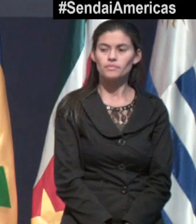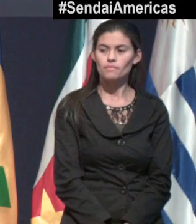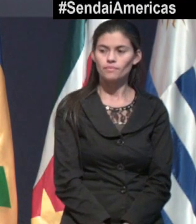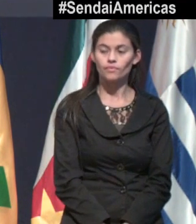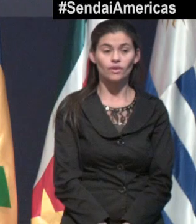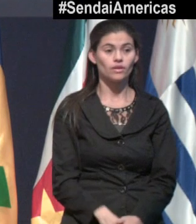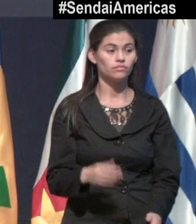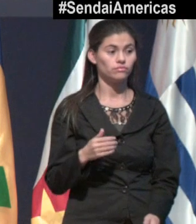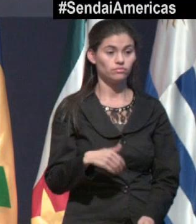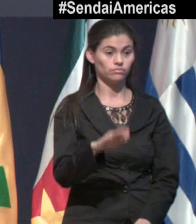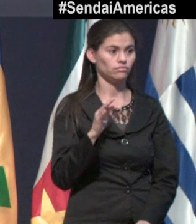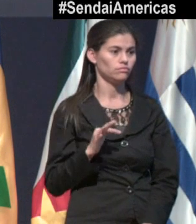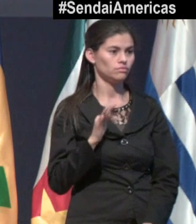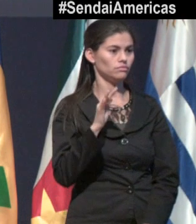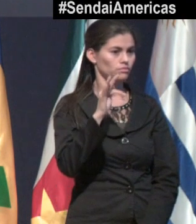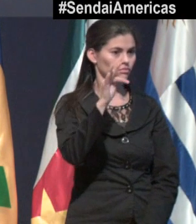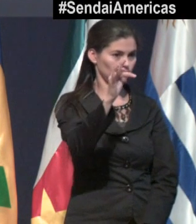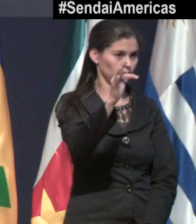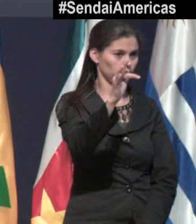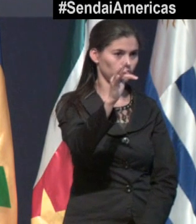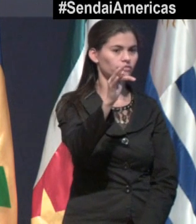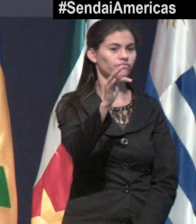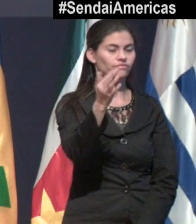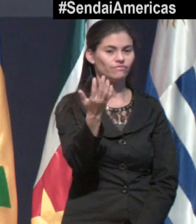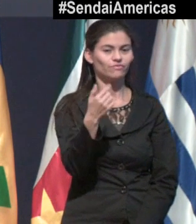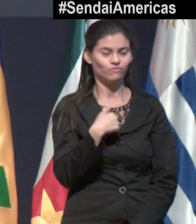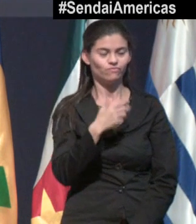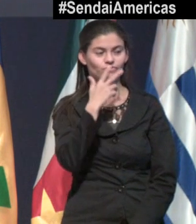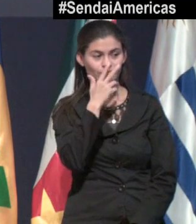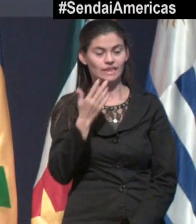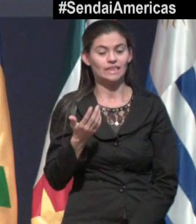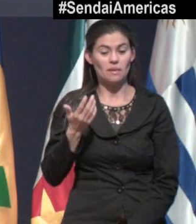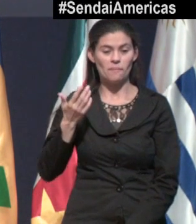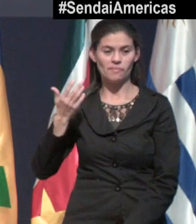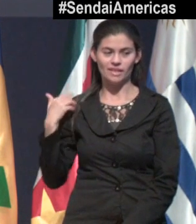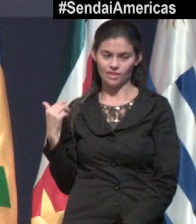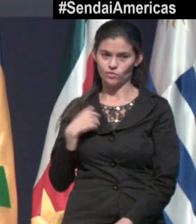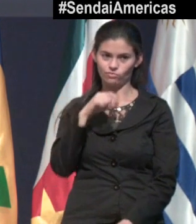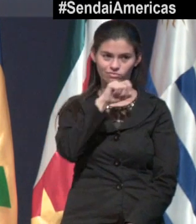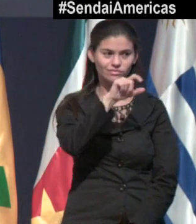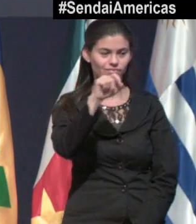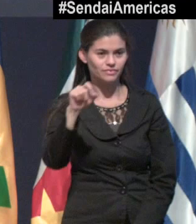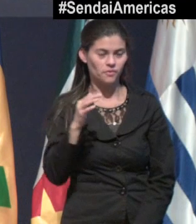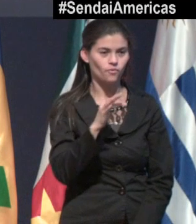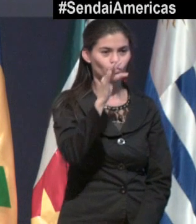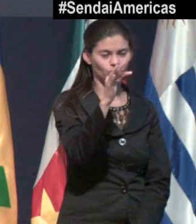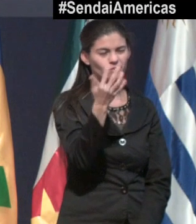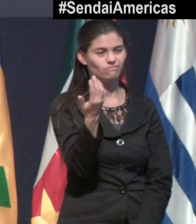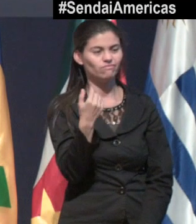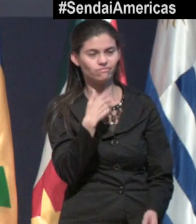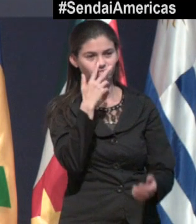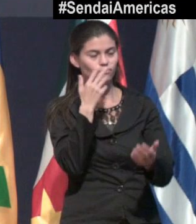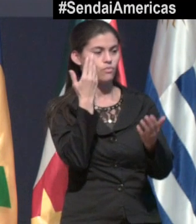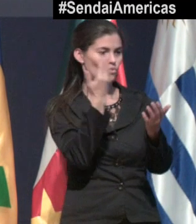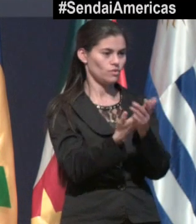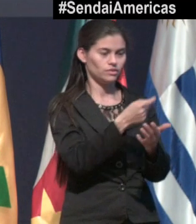El futuro también, yo prometí hablar sobre el pasado, no sobre el futuro, pero por lo menos un gráfico y